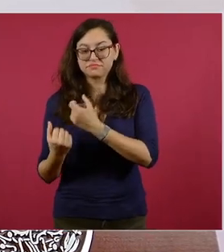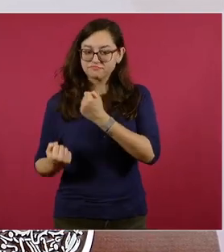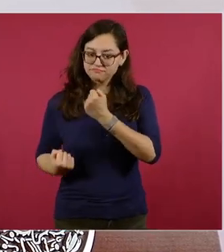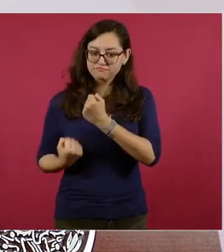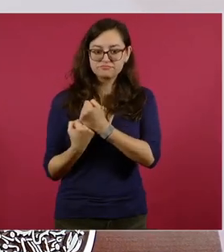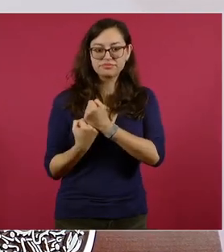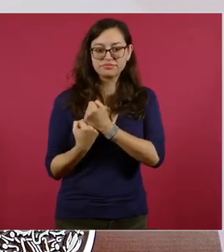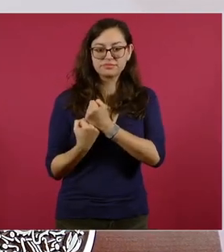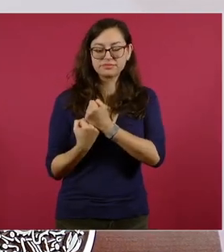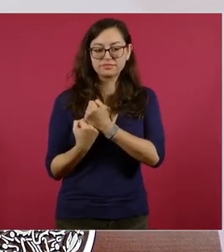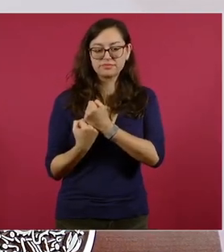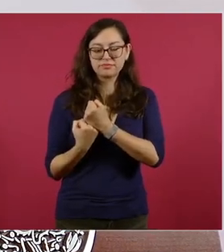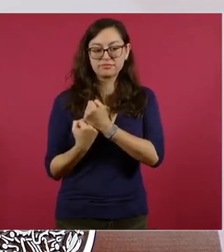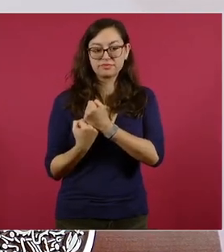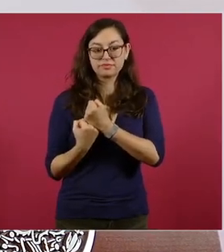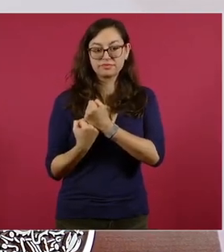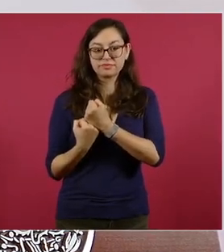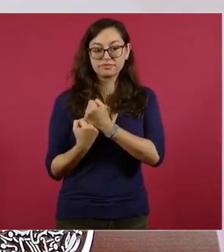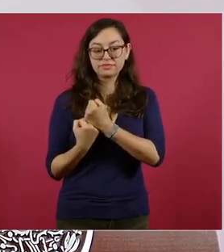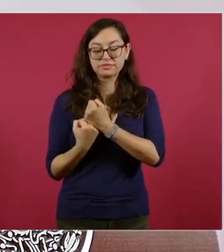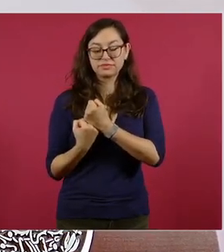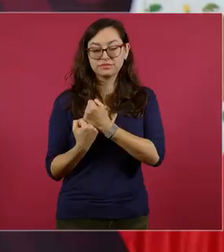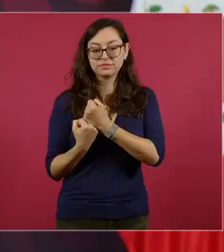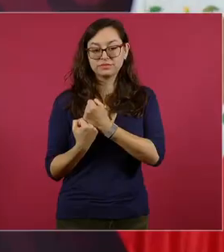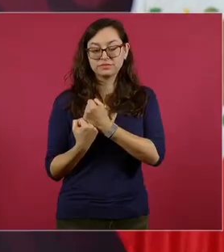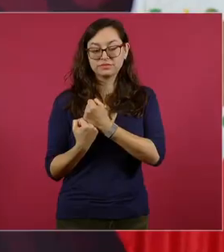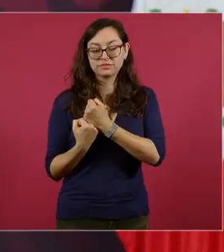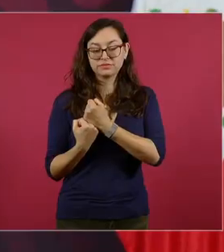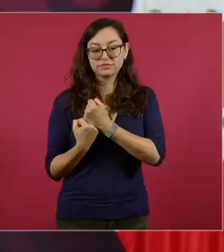aplicar las dos